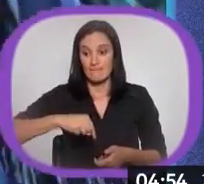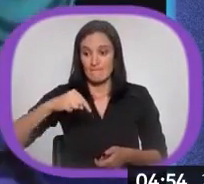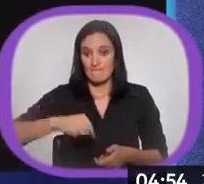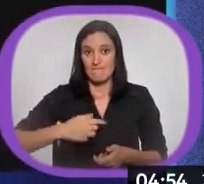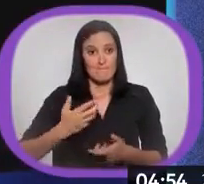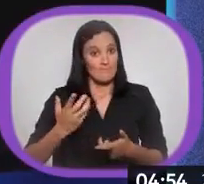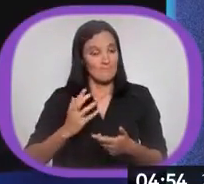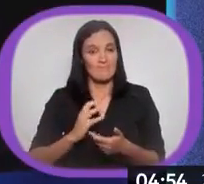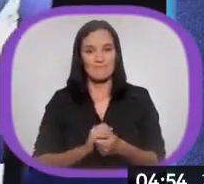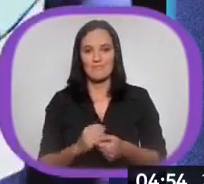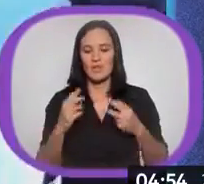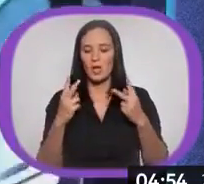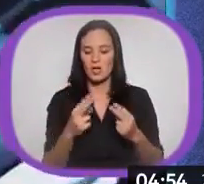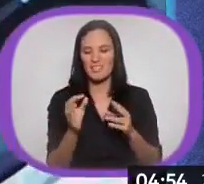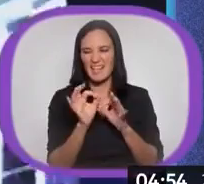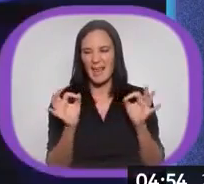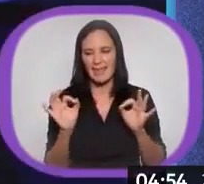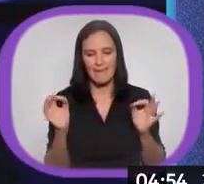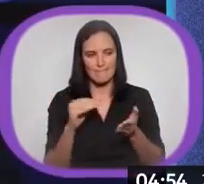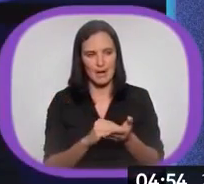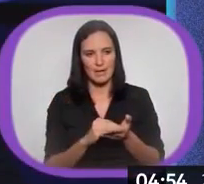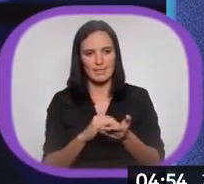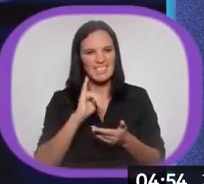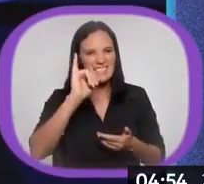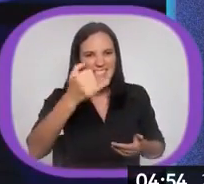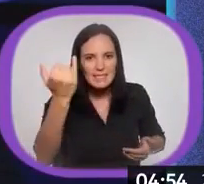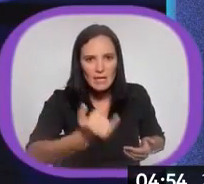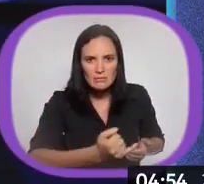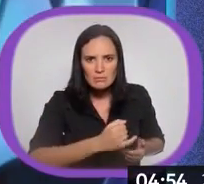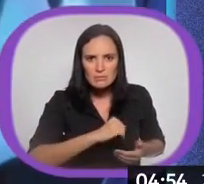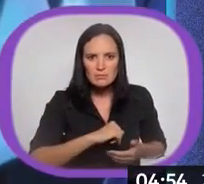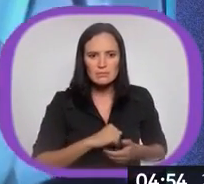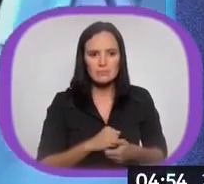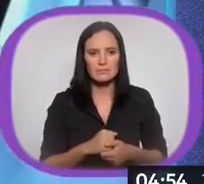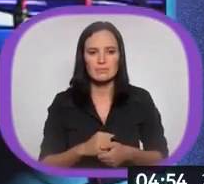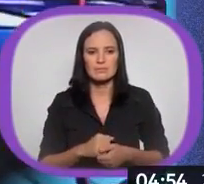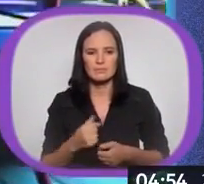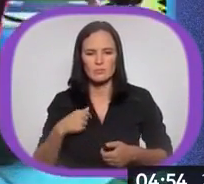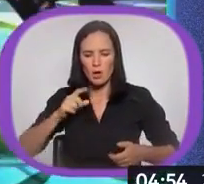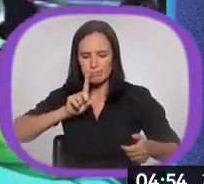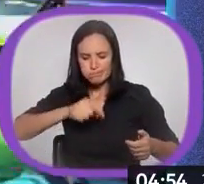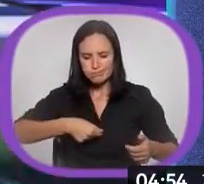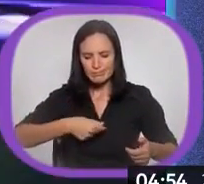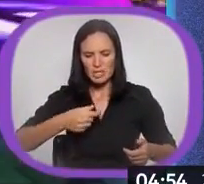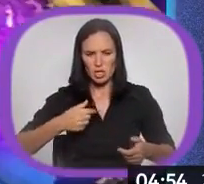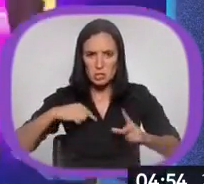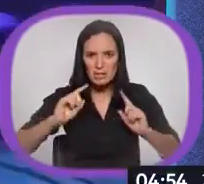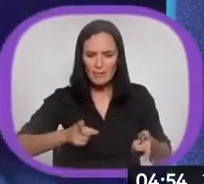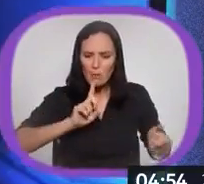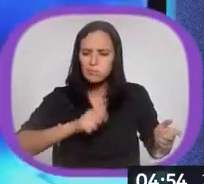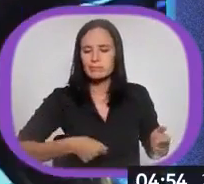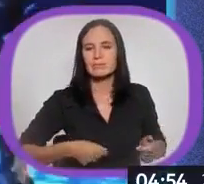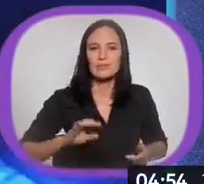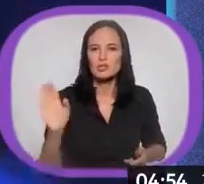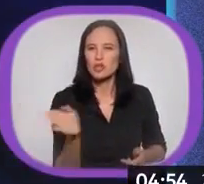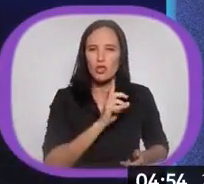Y ahora, si no hay más interrupciones... Me temo que sí las habrá. ¡Me he transformado! ¡Me he